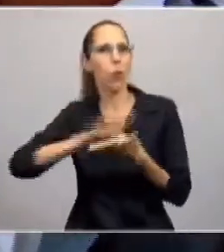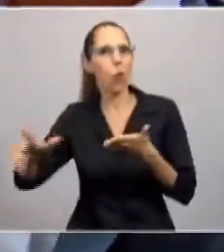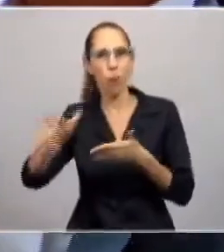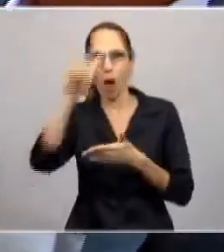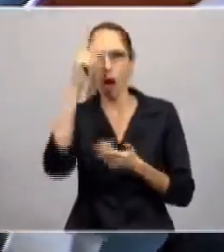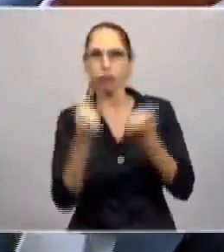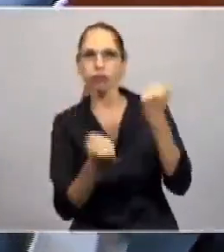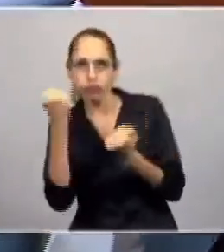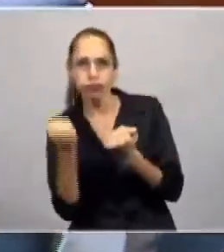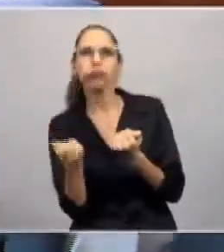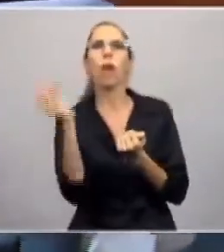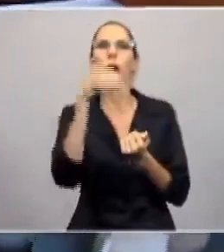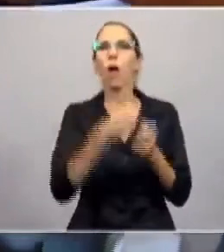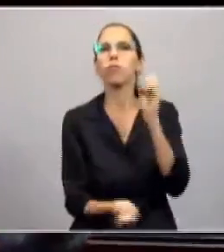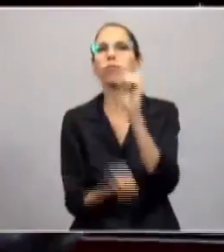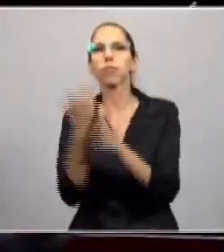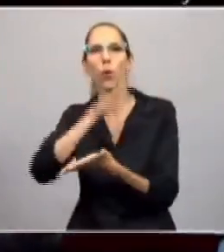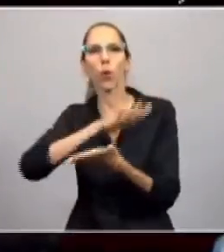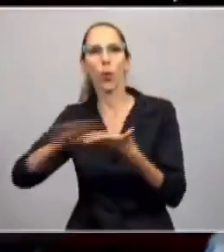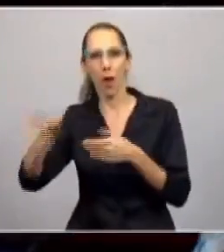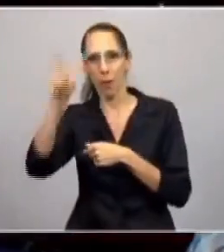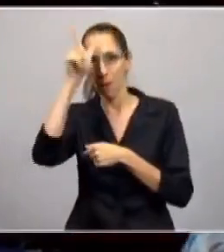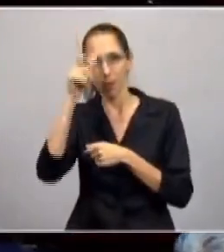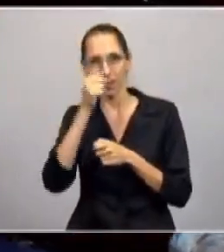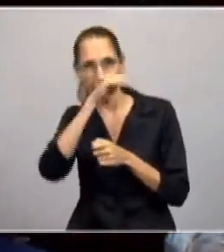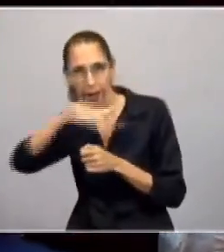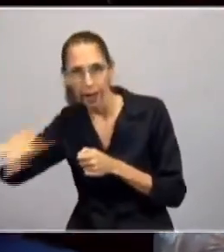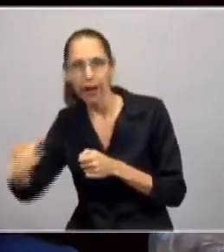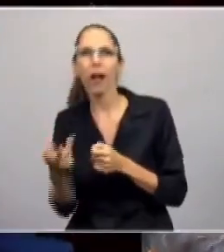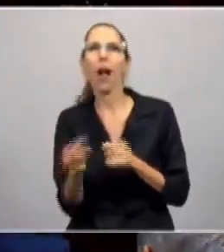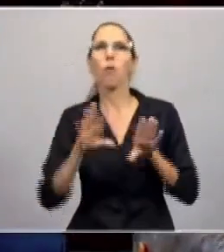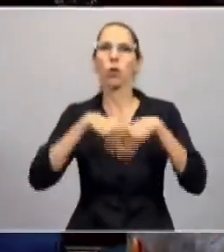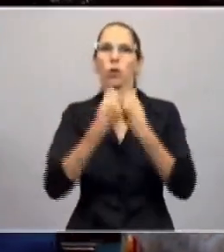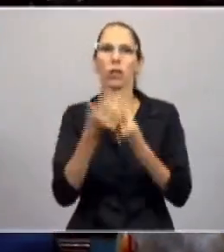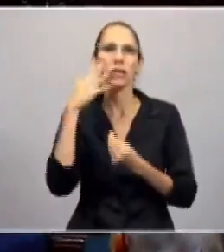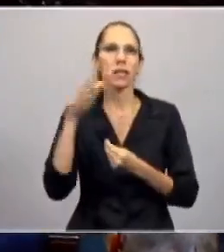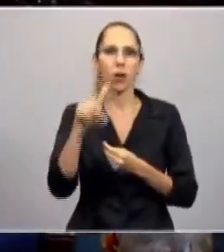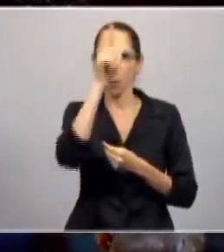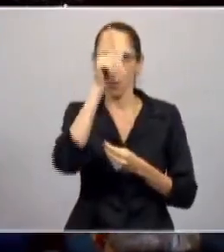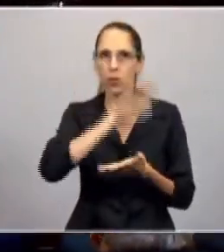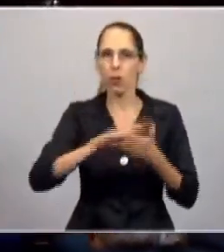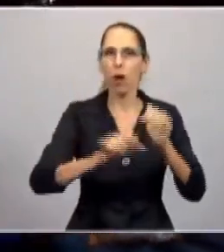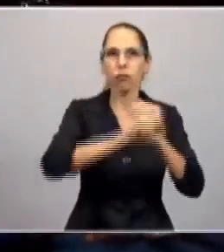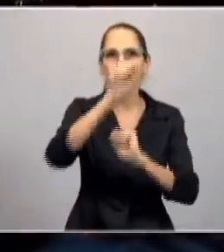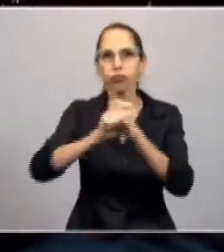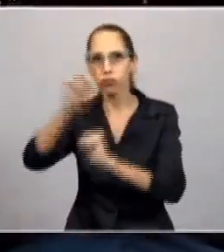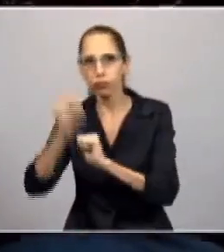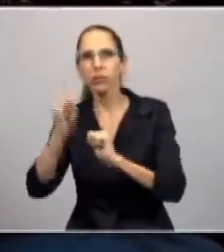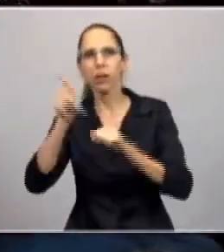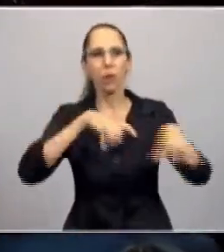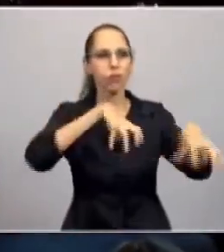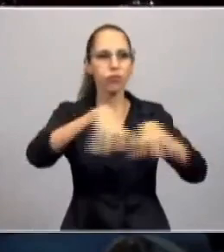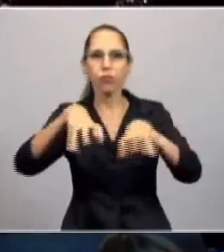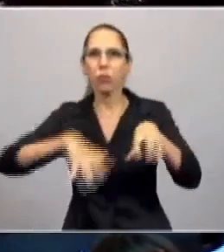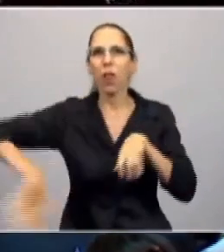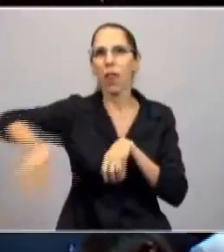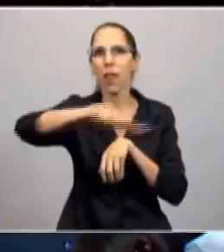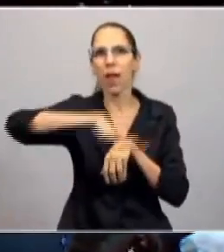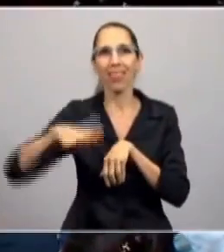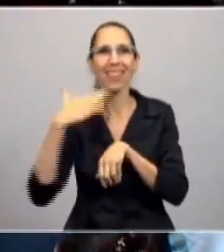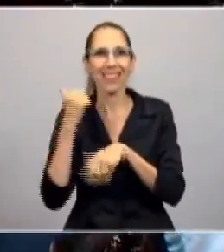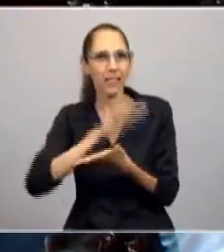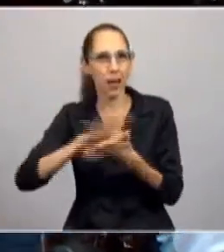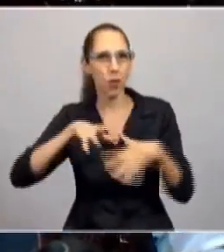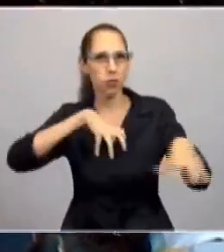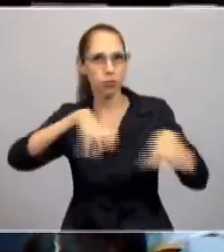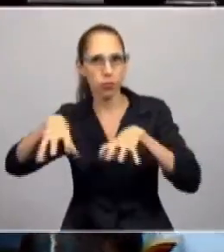Rural. Sumamos más de 5.000 nuevos policías y abrimos 16 nuevas bases de fuerzas especiales en los barrios más peligrosos. Todo esto